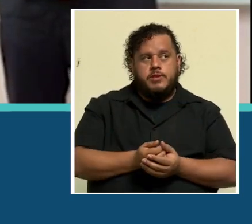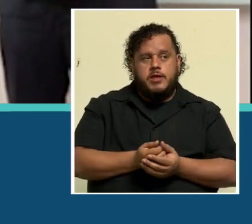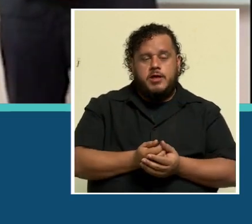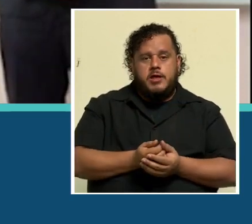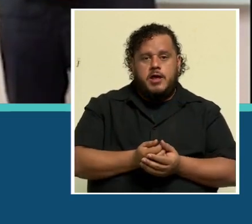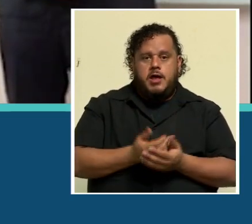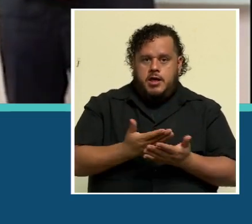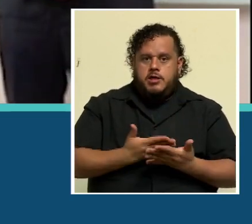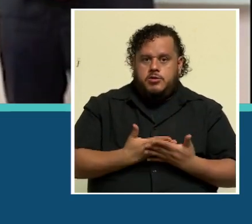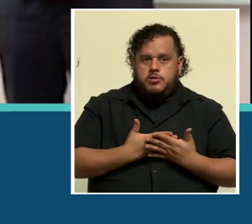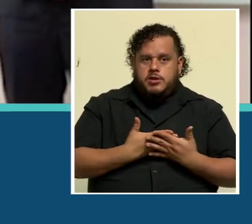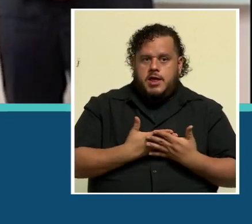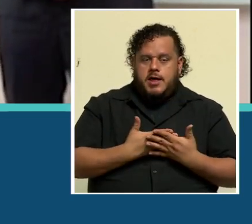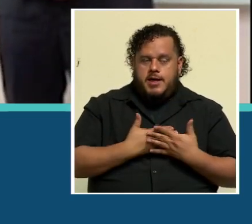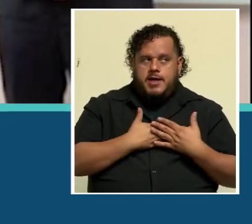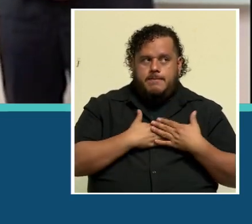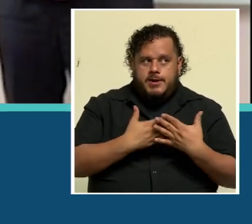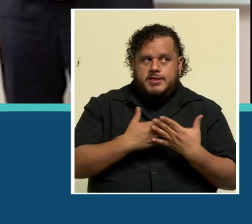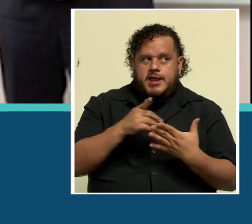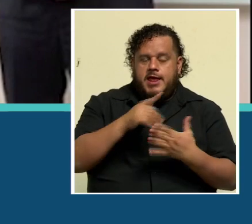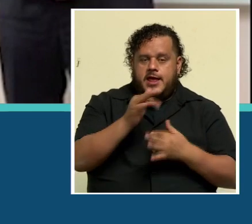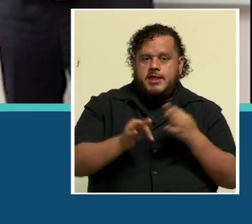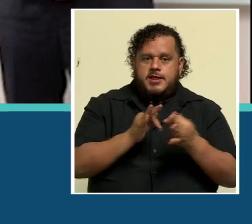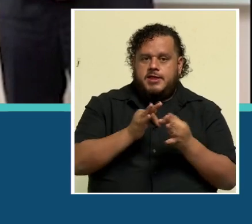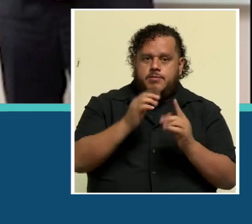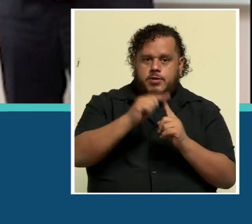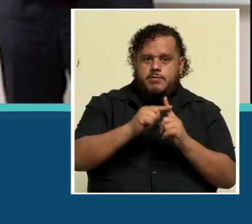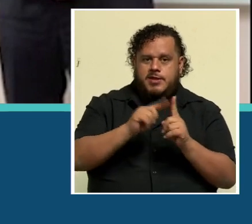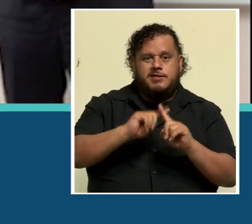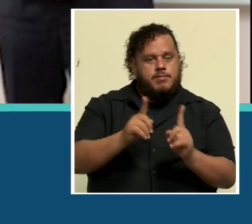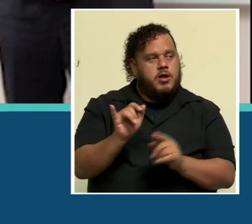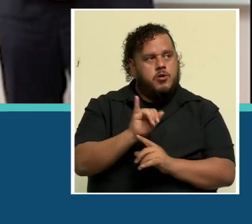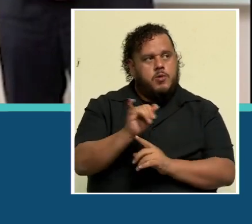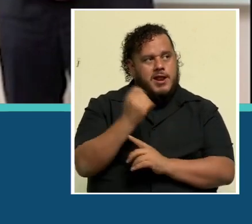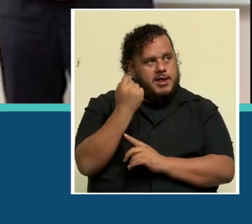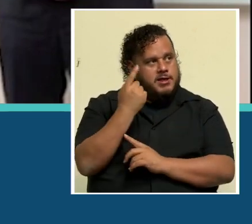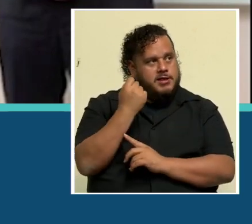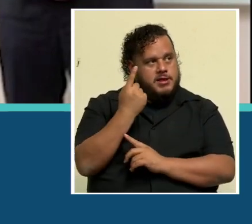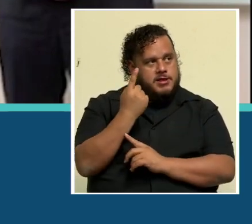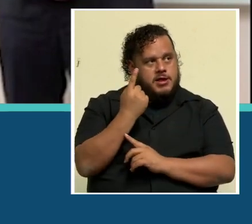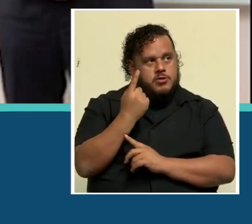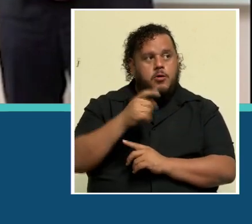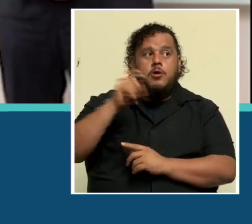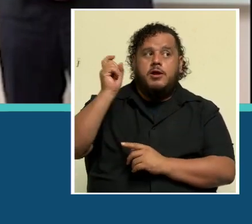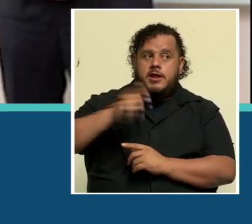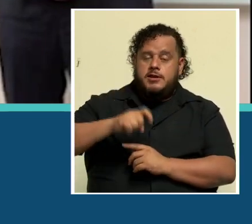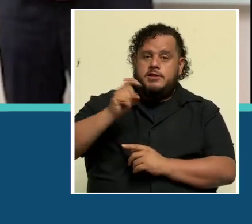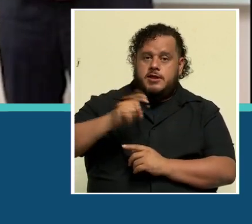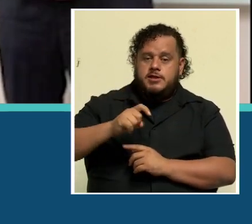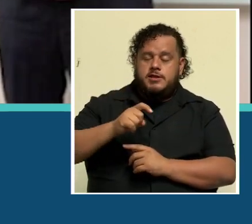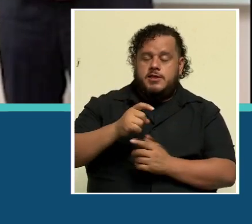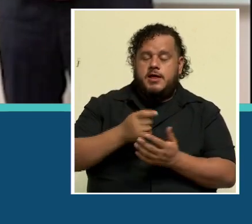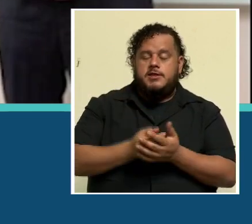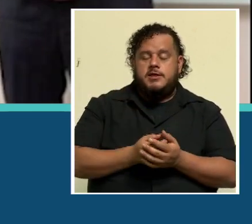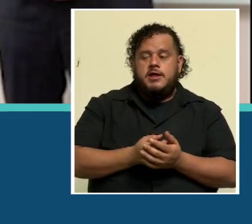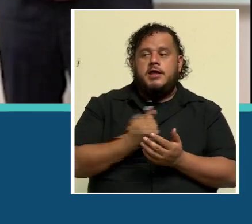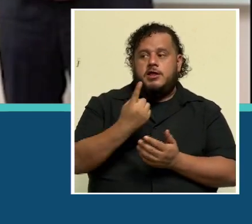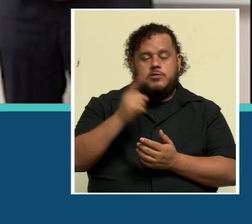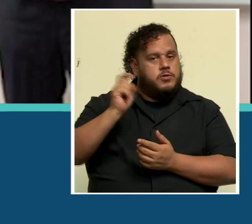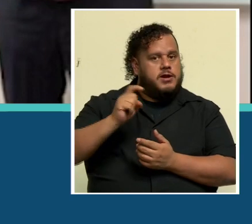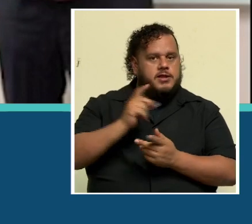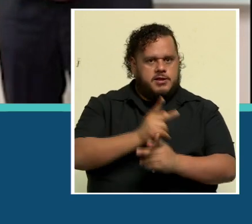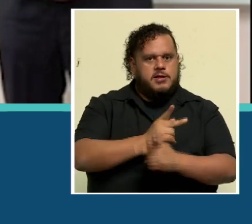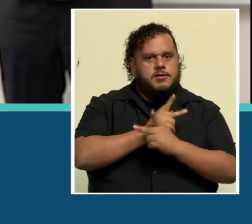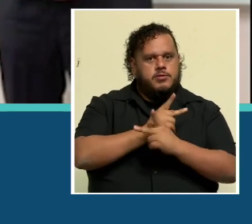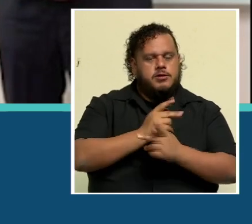genera placer este tipo de medidas, pero también entendiendo la necesidad que conlleva. Es una necesidad de